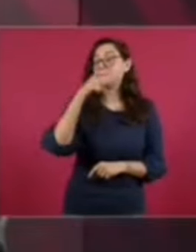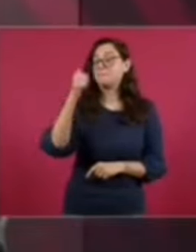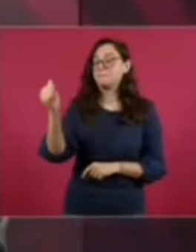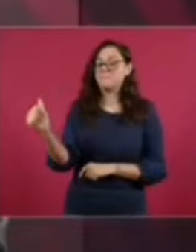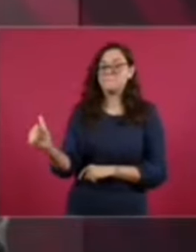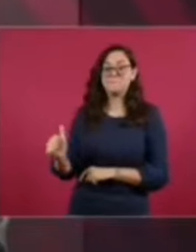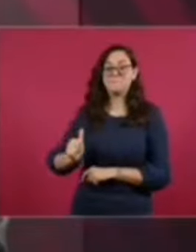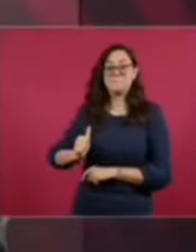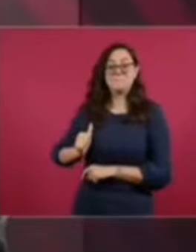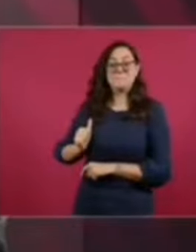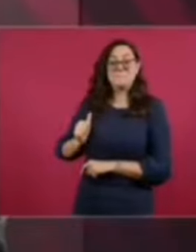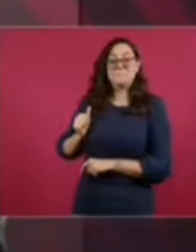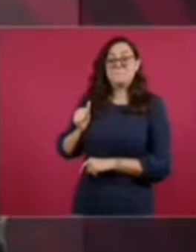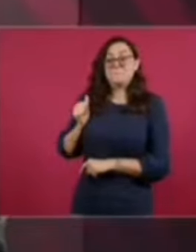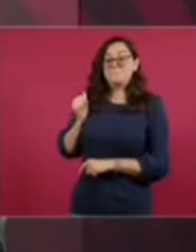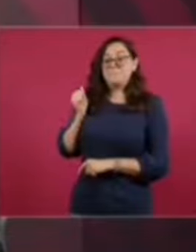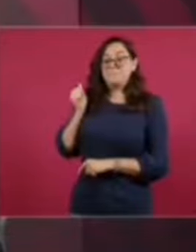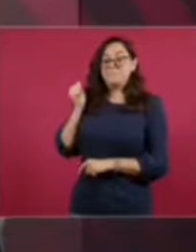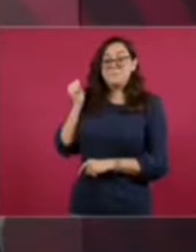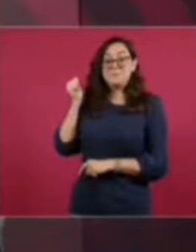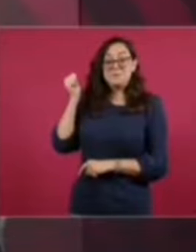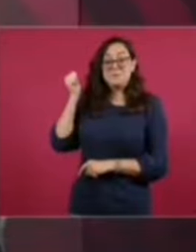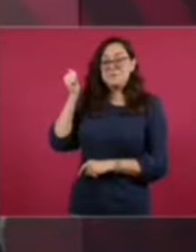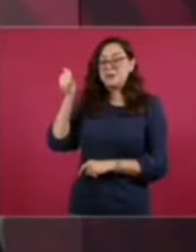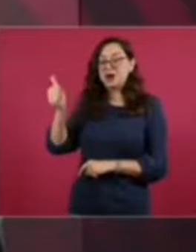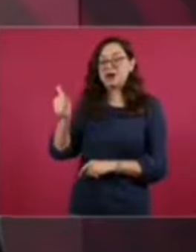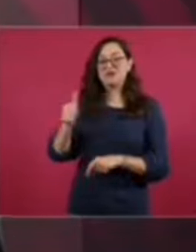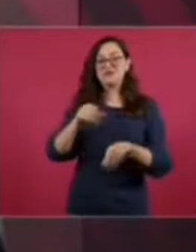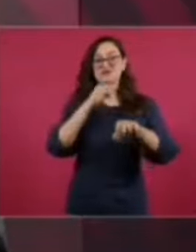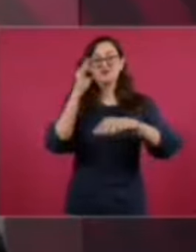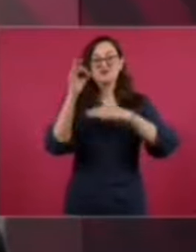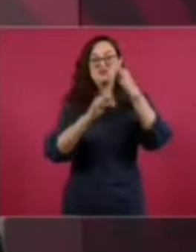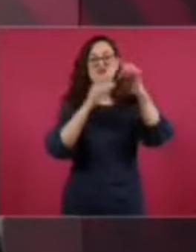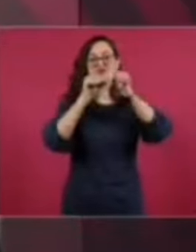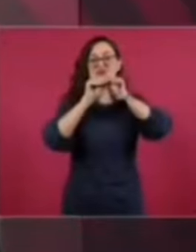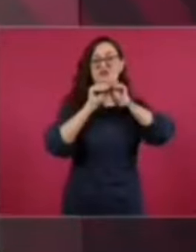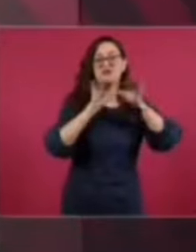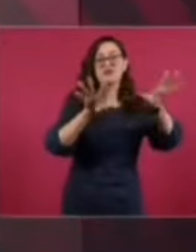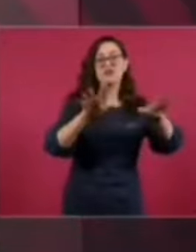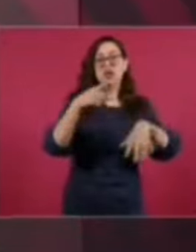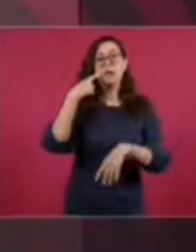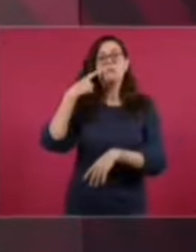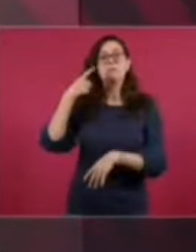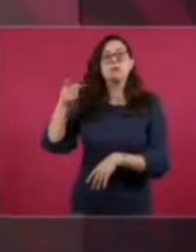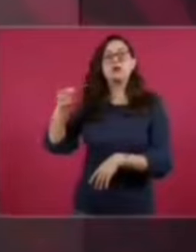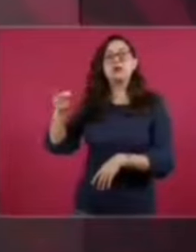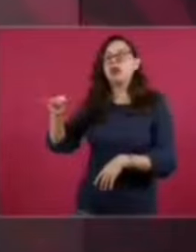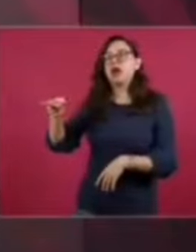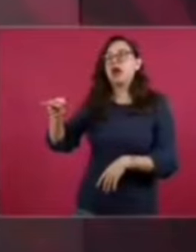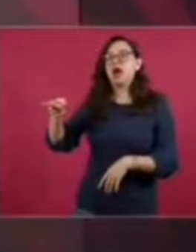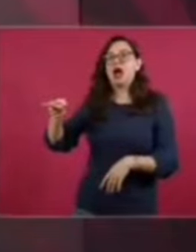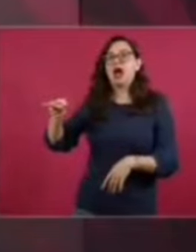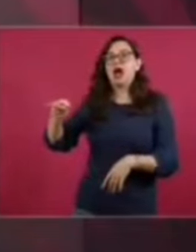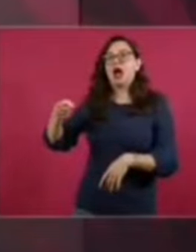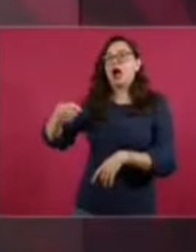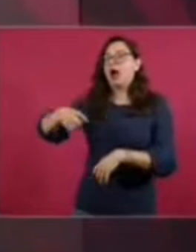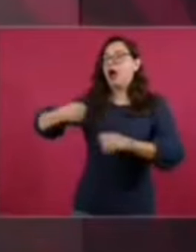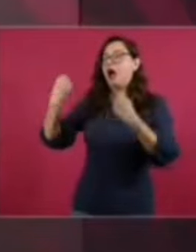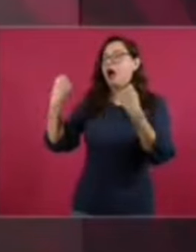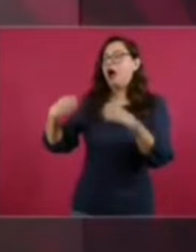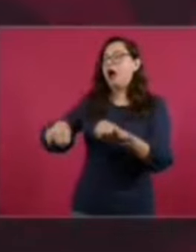En forma autoritaria, represiva, y ellos mismos nos van a acusar